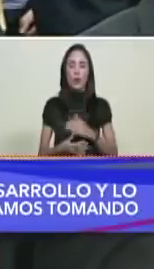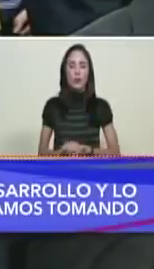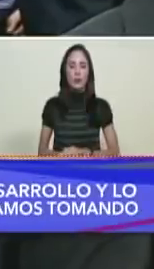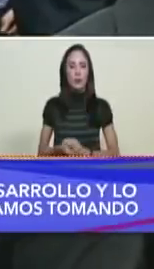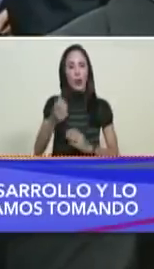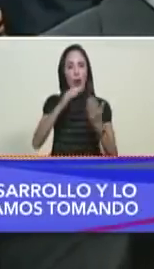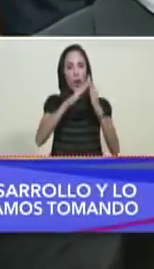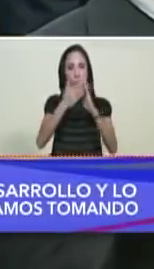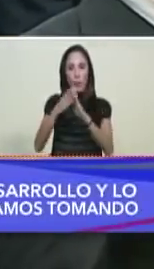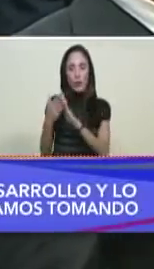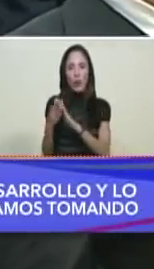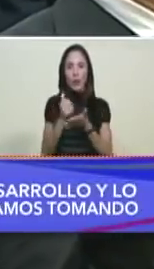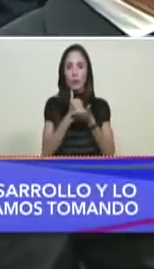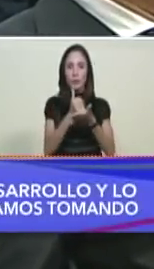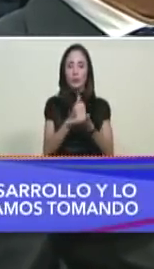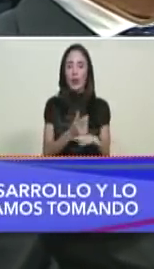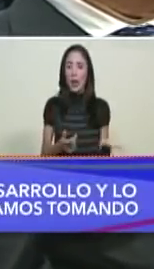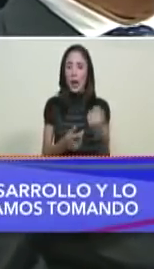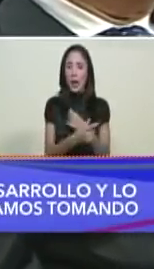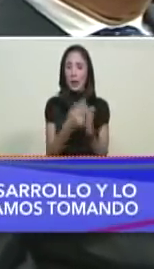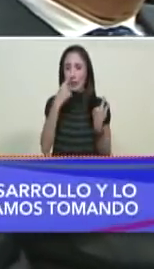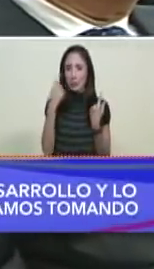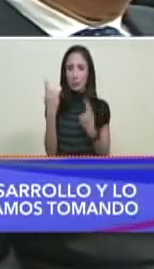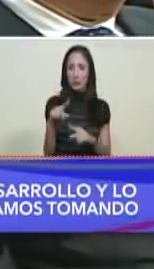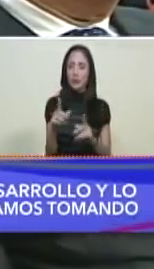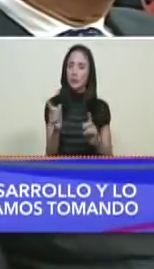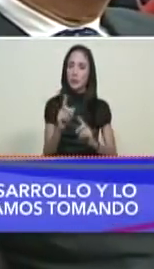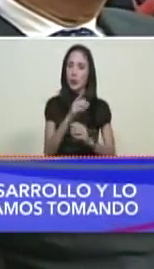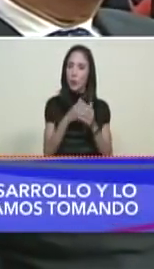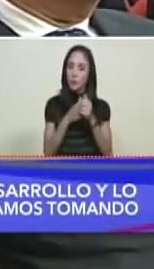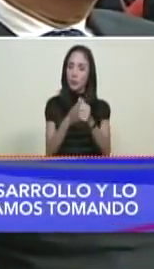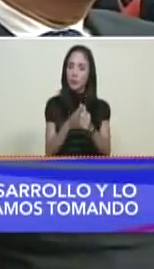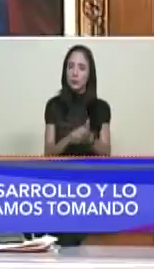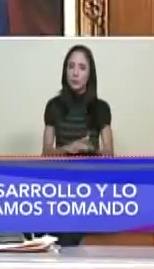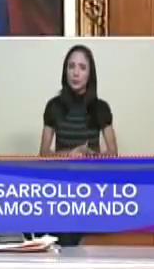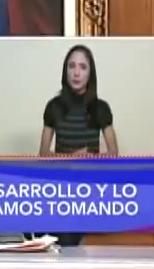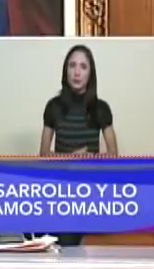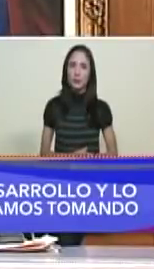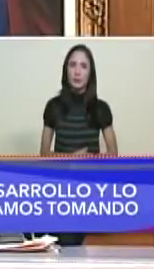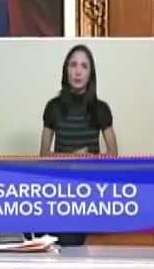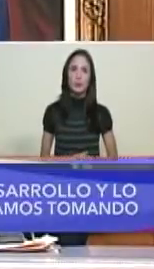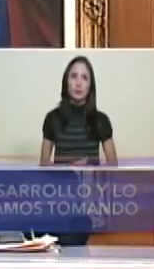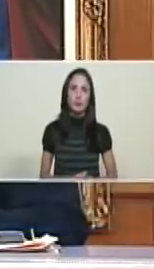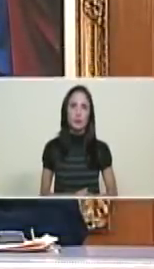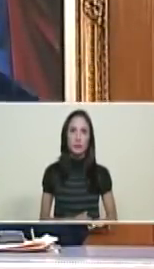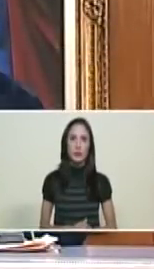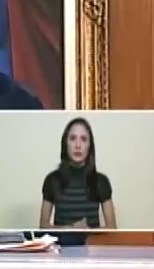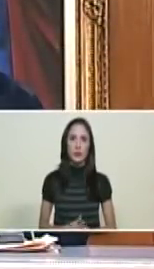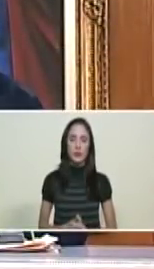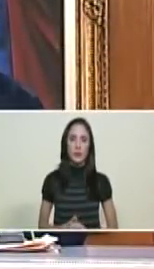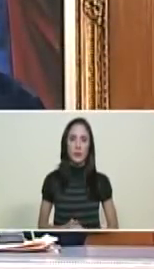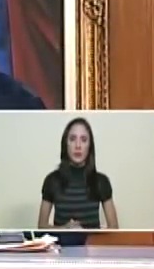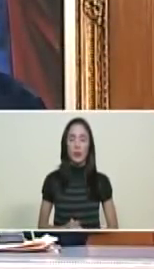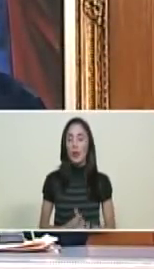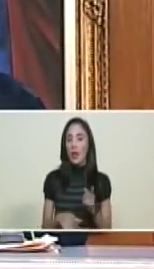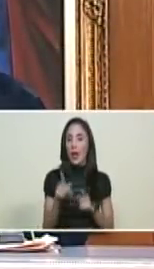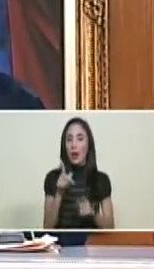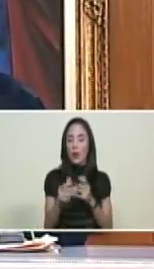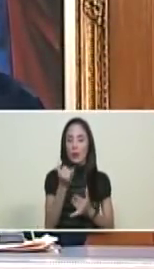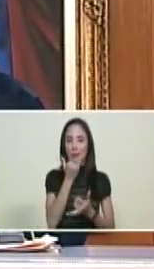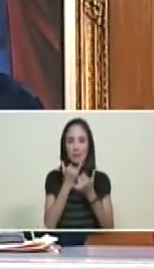pueblo no estuviera huérfano. A esto acompáñenlo que producto de los errores,